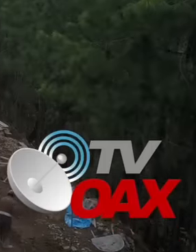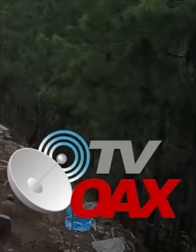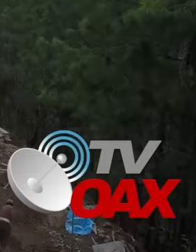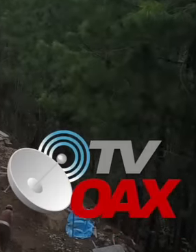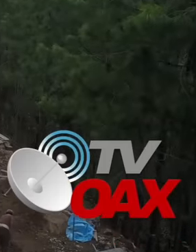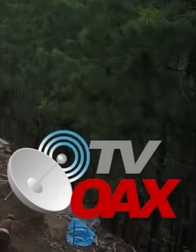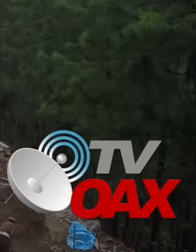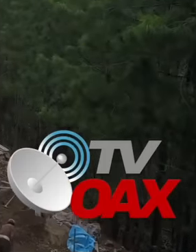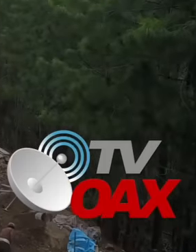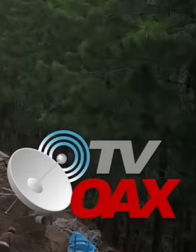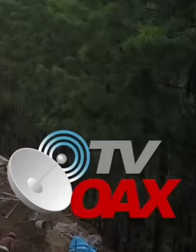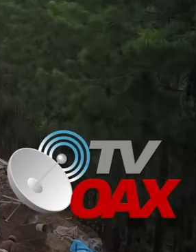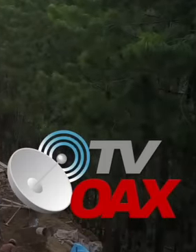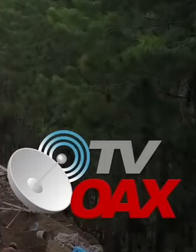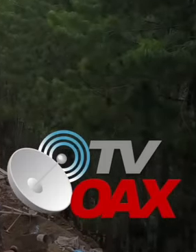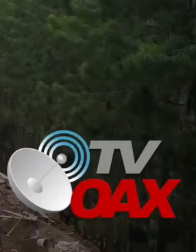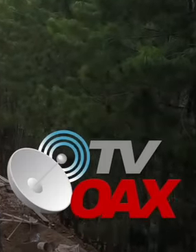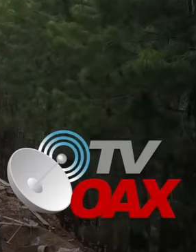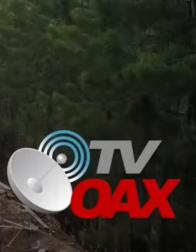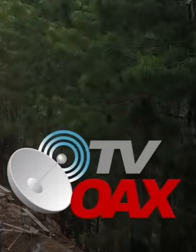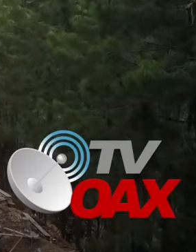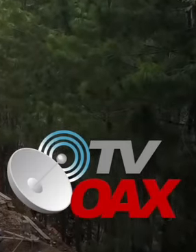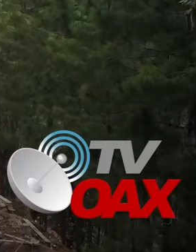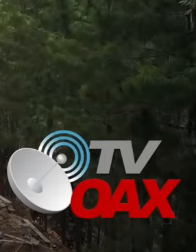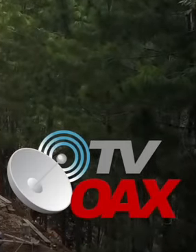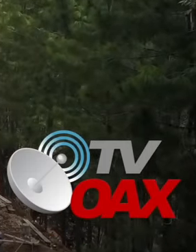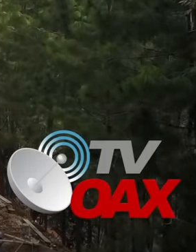porque, miren,